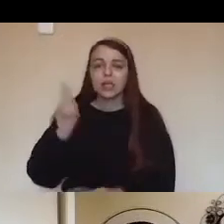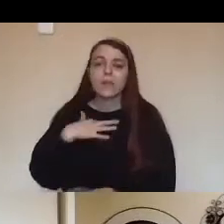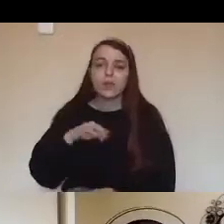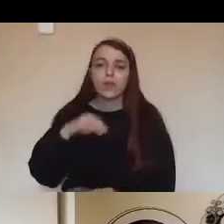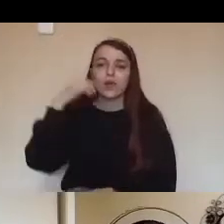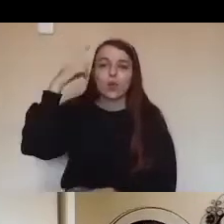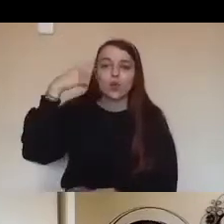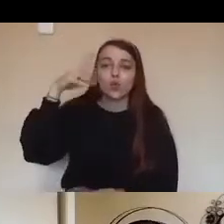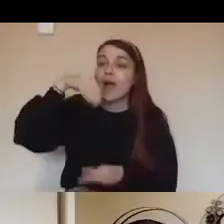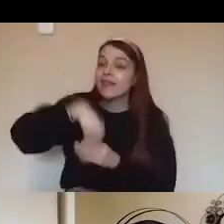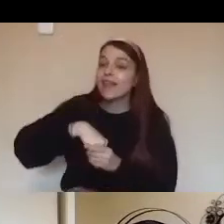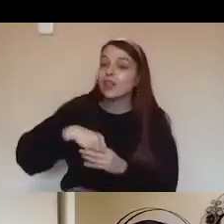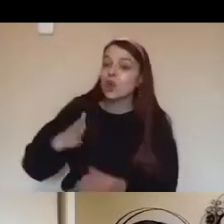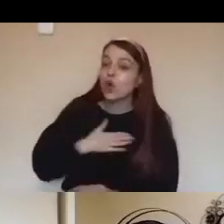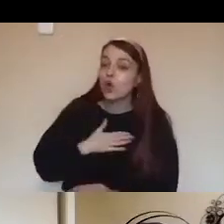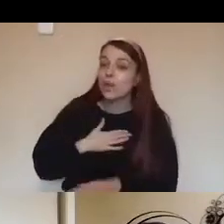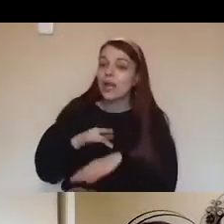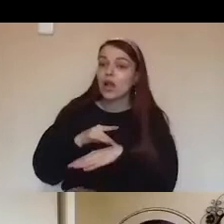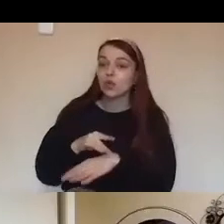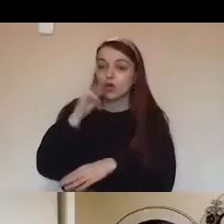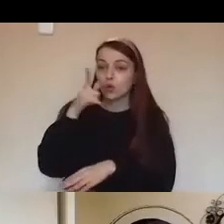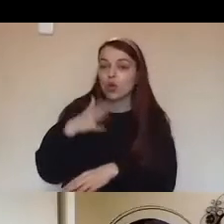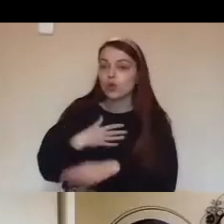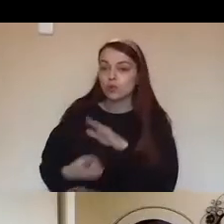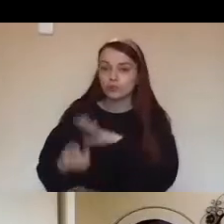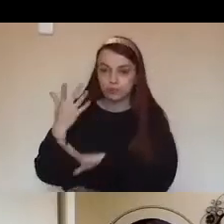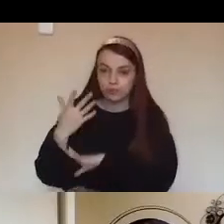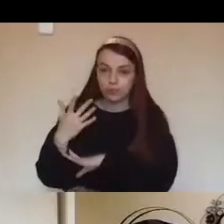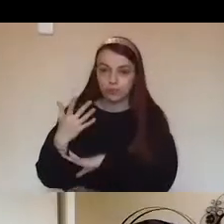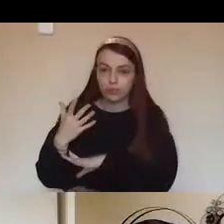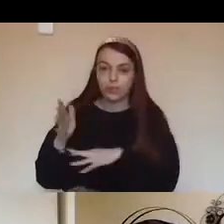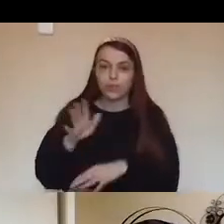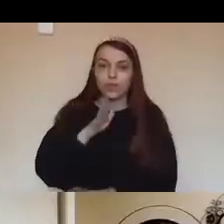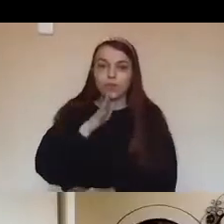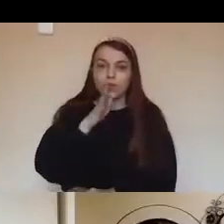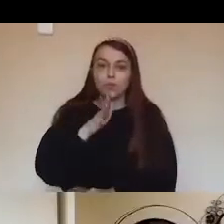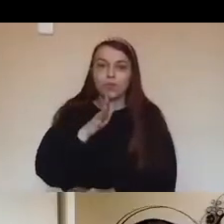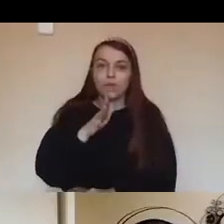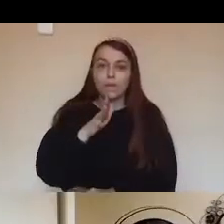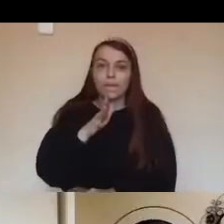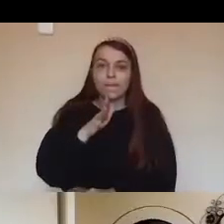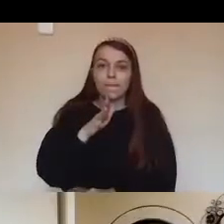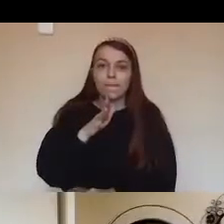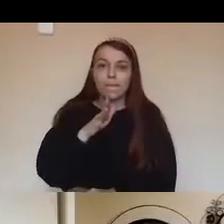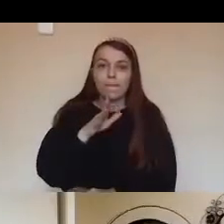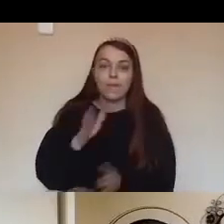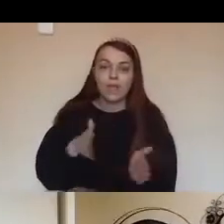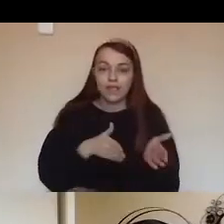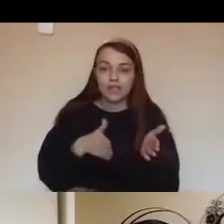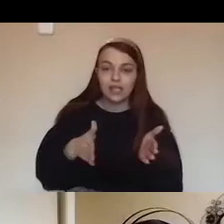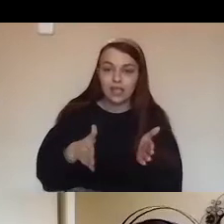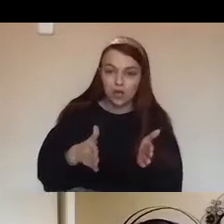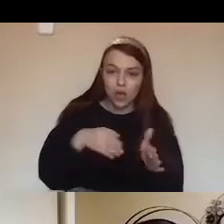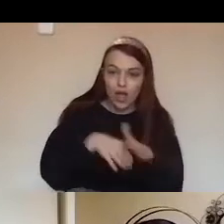cultura dentro de la propia ruta, de es tan importante tener un sendero accesible o una rampa de